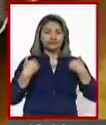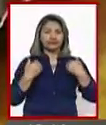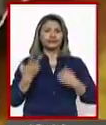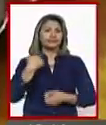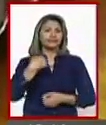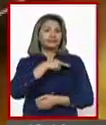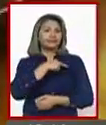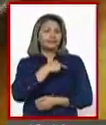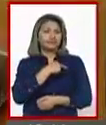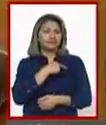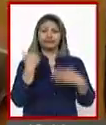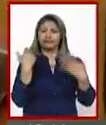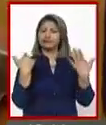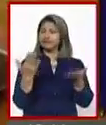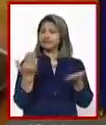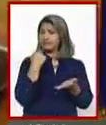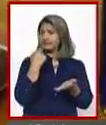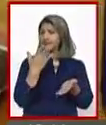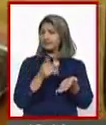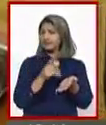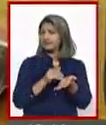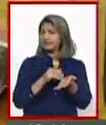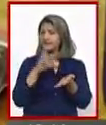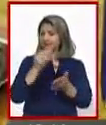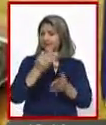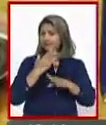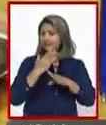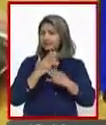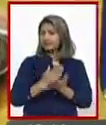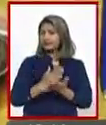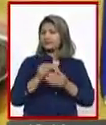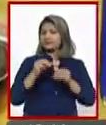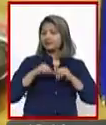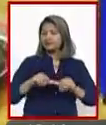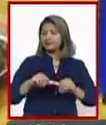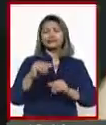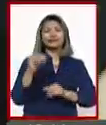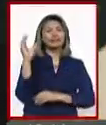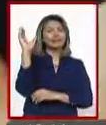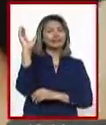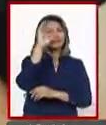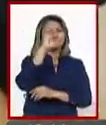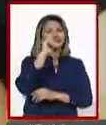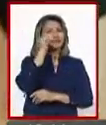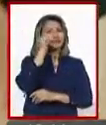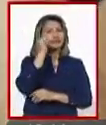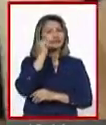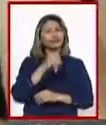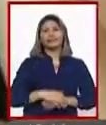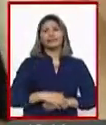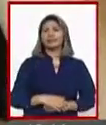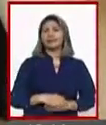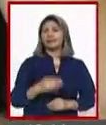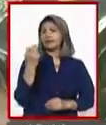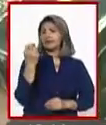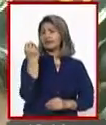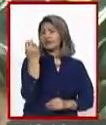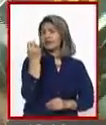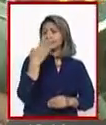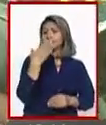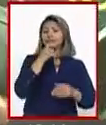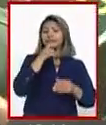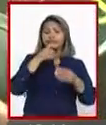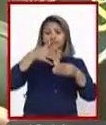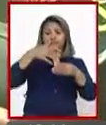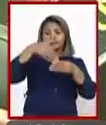nosotros, reitero, no vamos a cesar en patrullar todos los días, vamos a reforzar nuestros esfuerzos. Se le ha remitido alrededor de unos 12 sobres